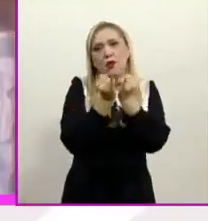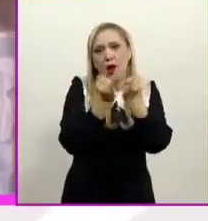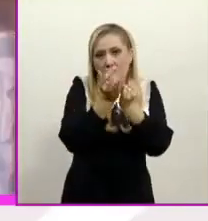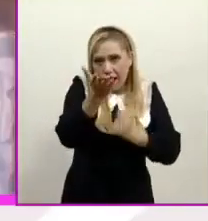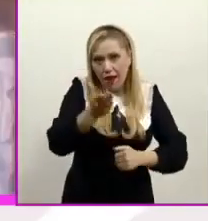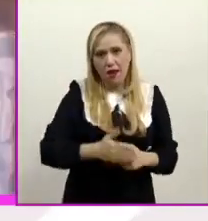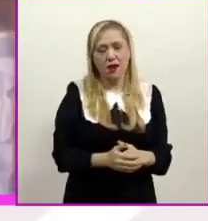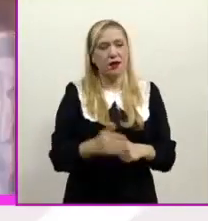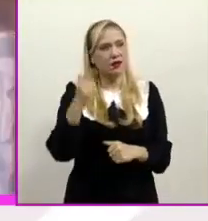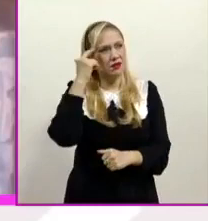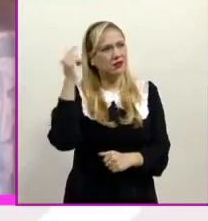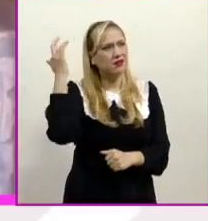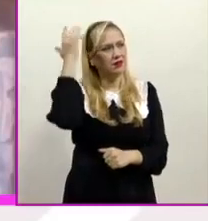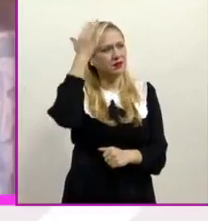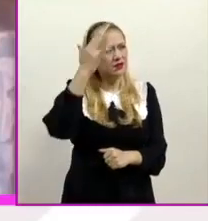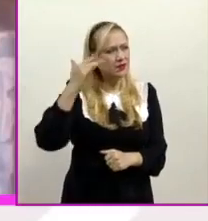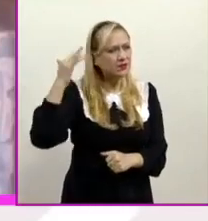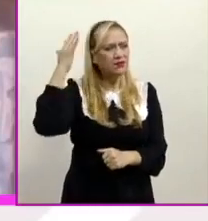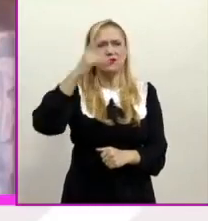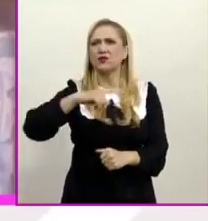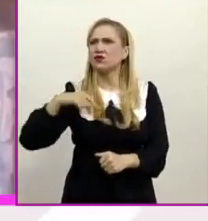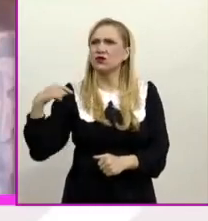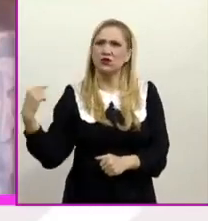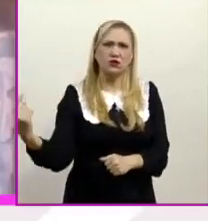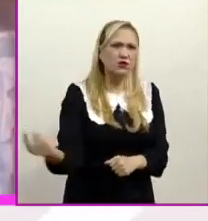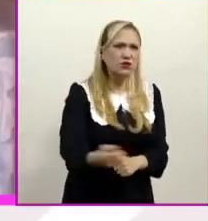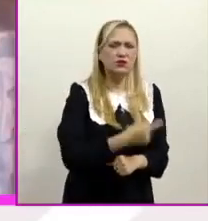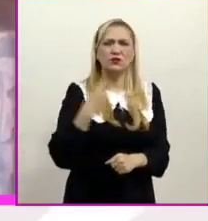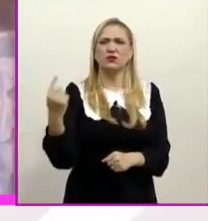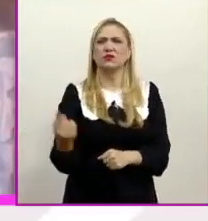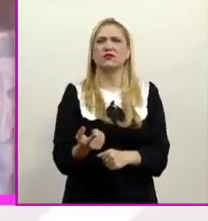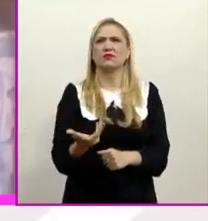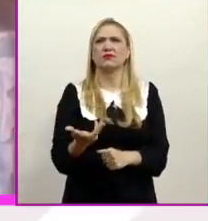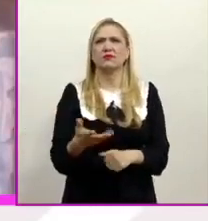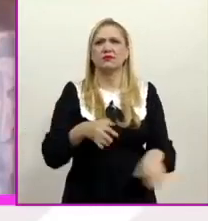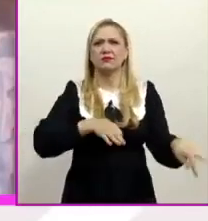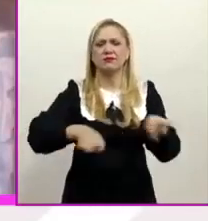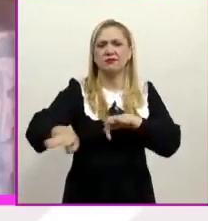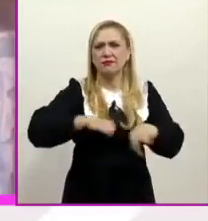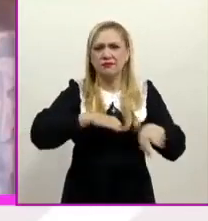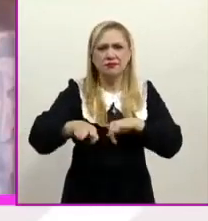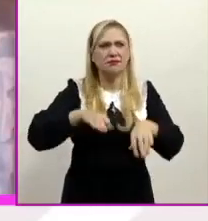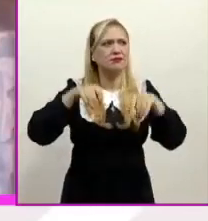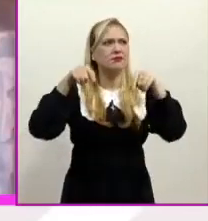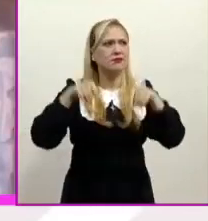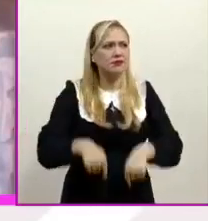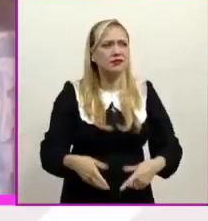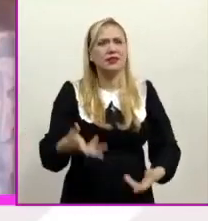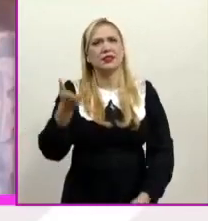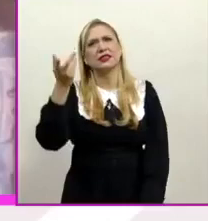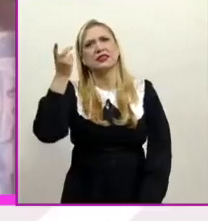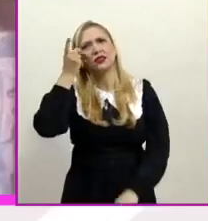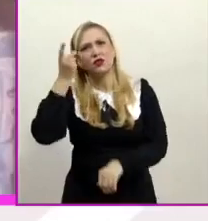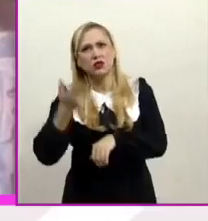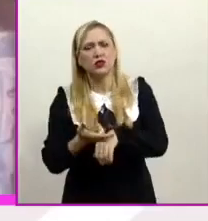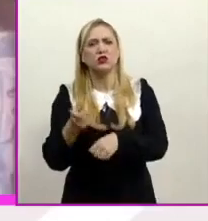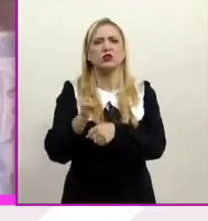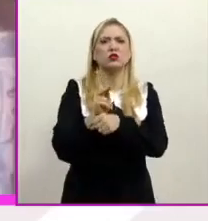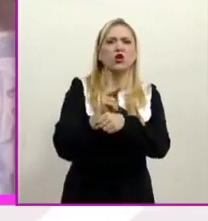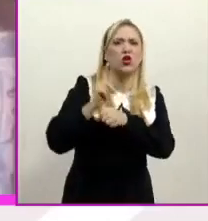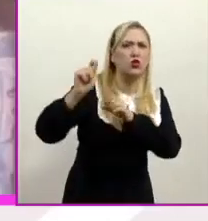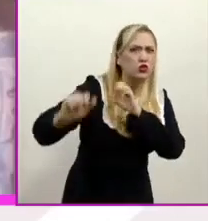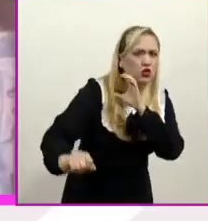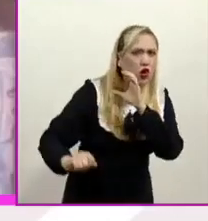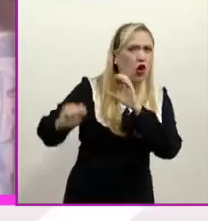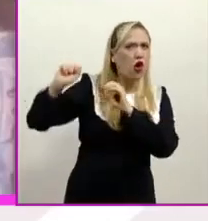conciencia, todos los hacedores y los que construimos de alguna manera estas narrativas, entiéndase directores, productores, gente